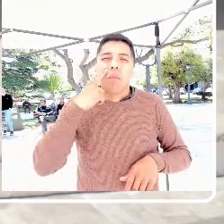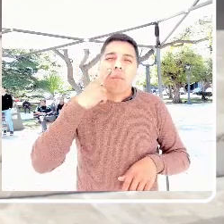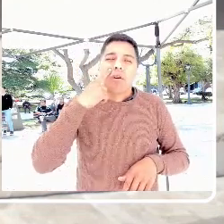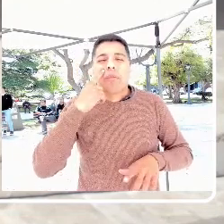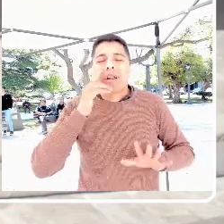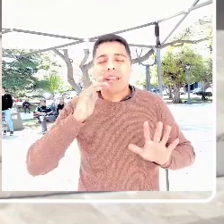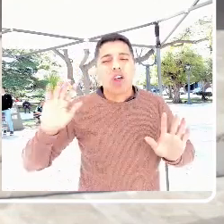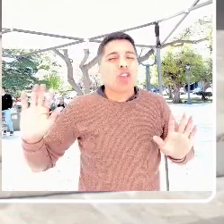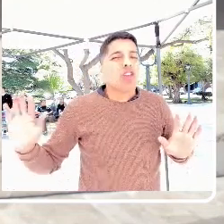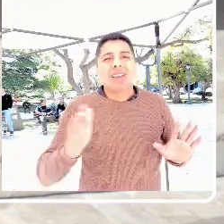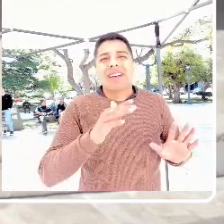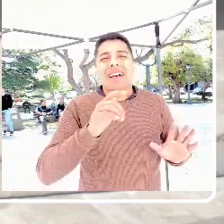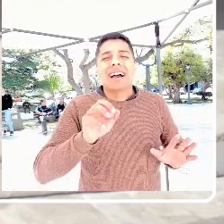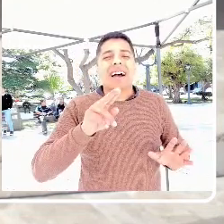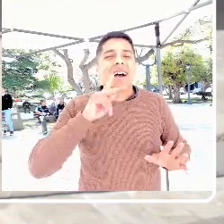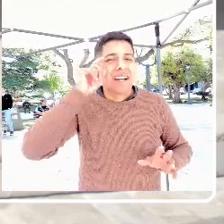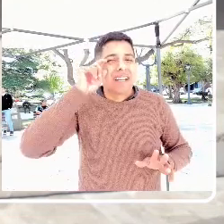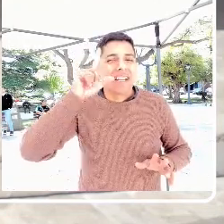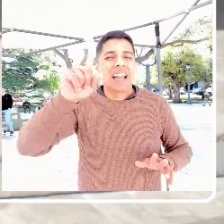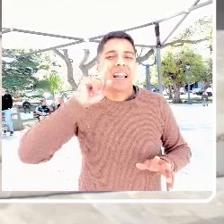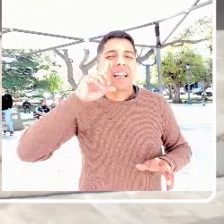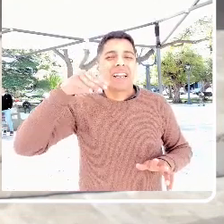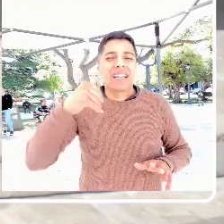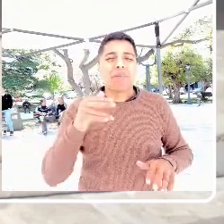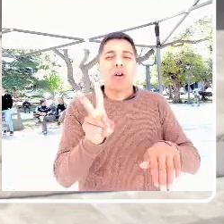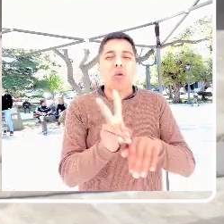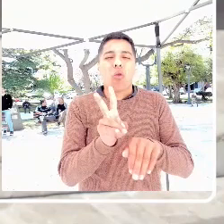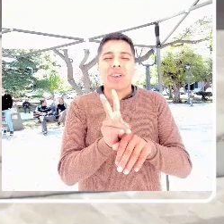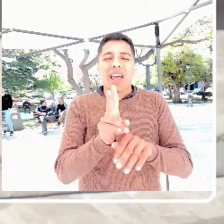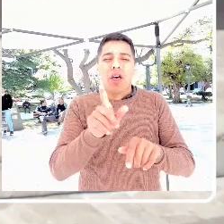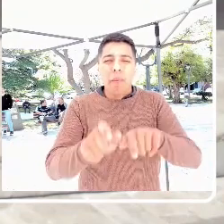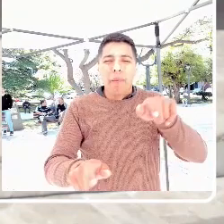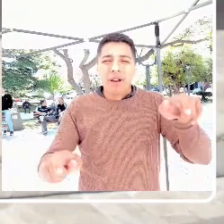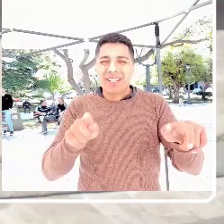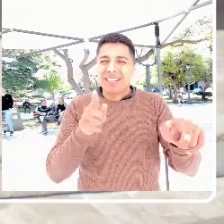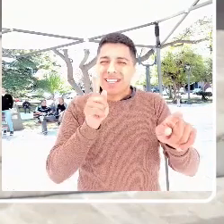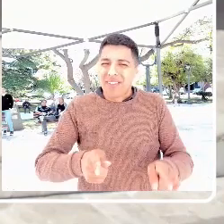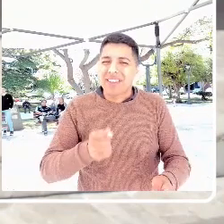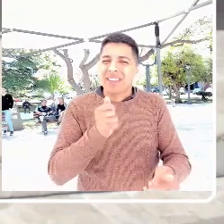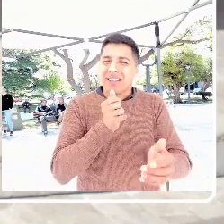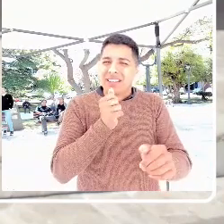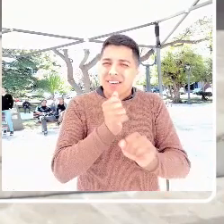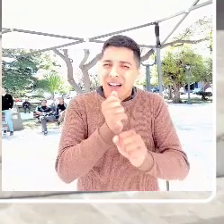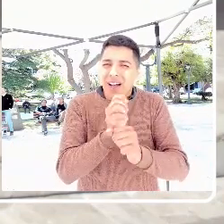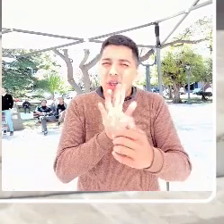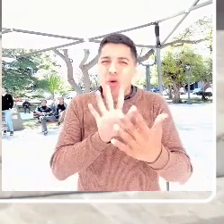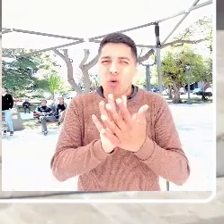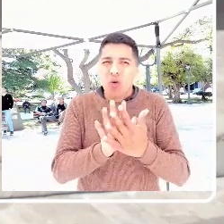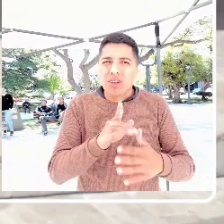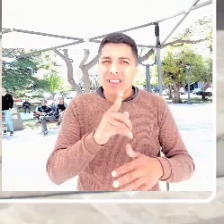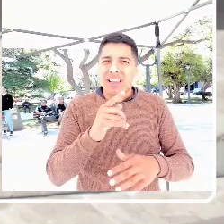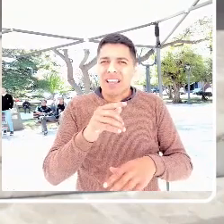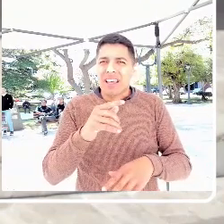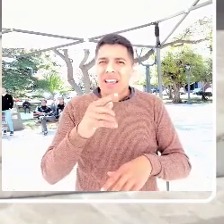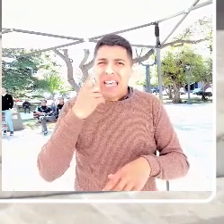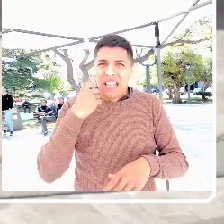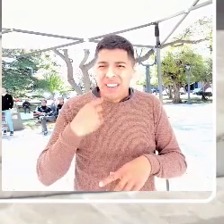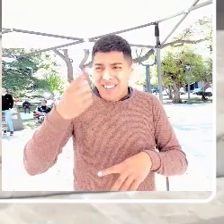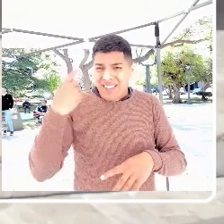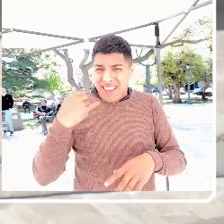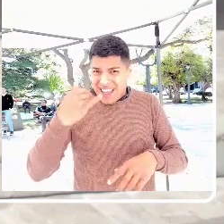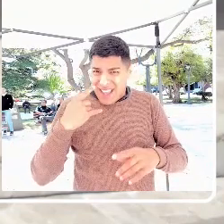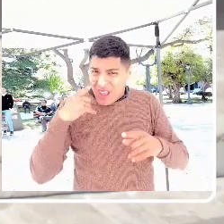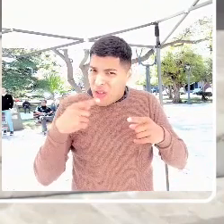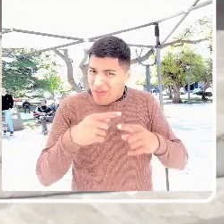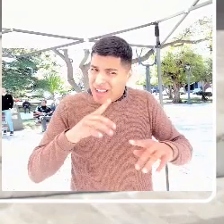habla en general, ¿no? Y bueno, y Ariel Lima, con la parte de Protección Civil, muy, muy trabajando en conjunto, le planteé hace un par de días un desafío